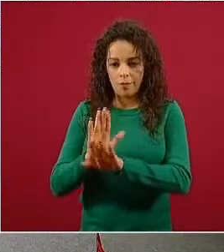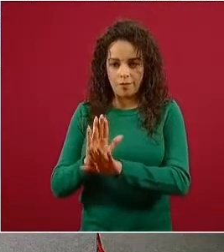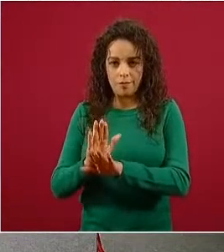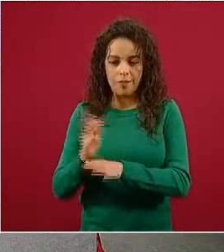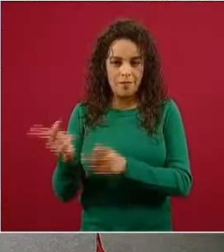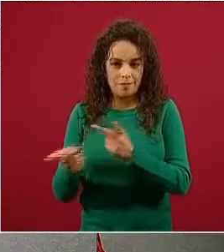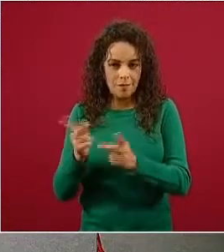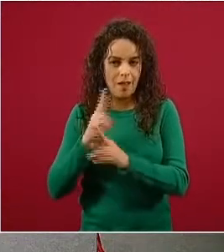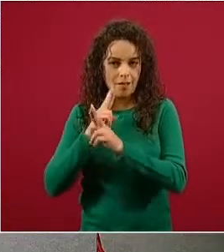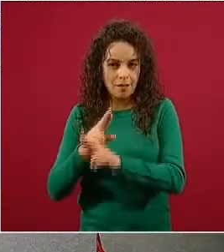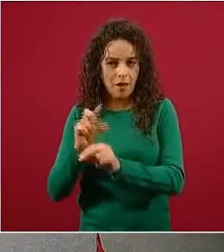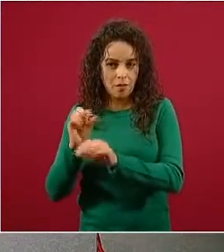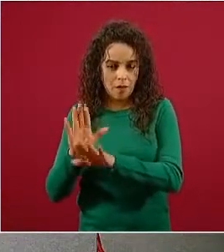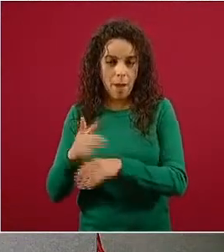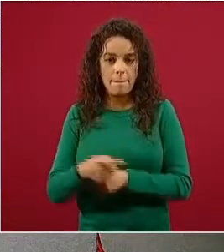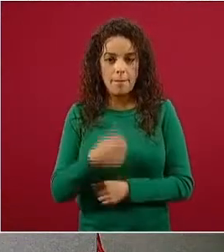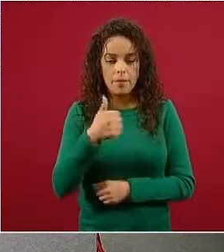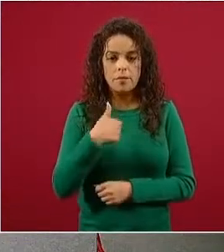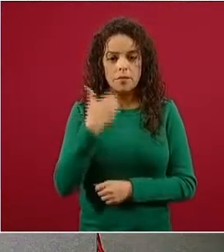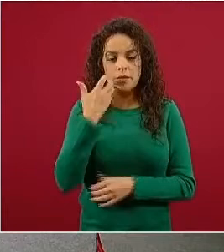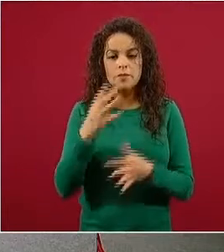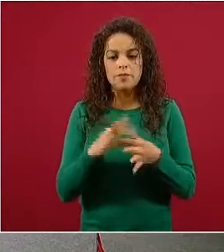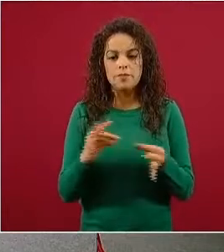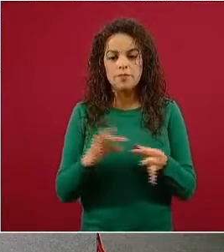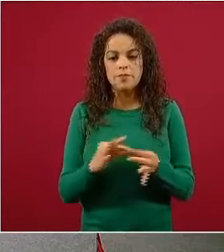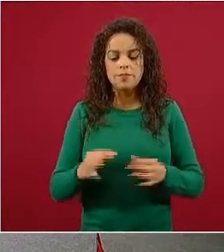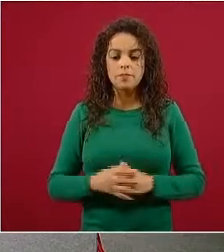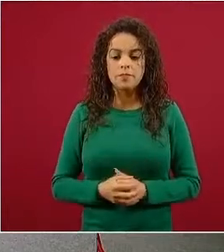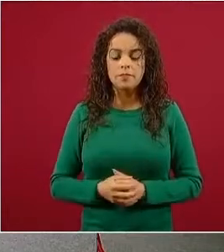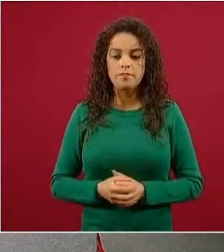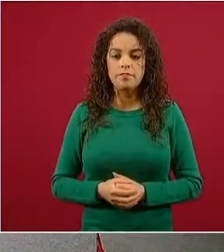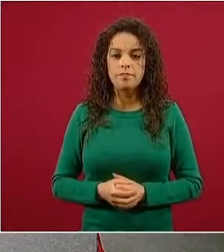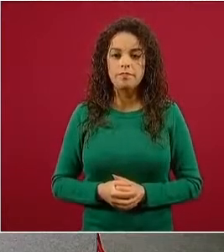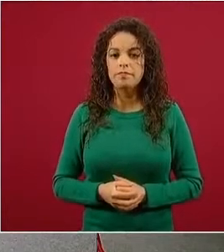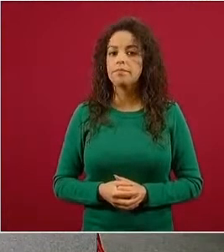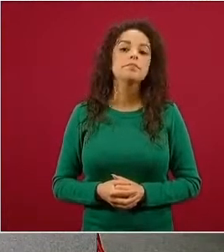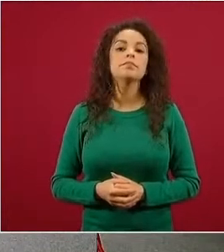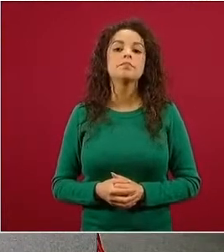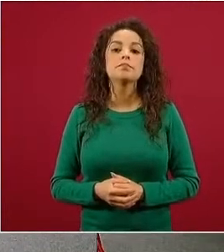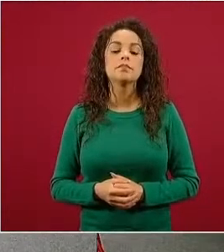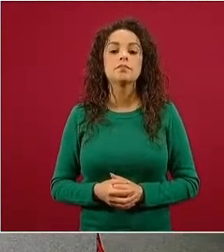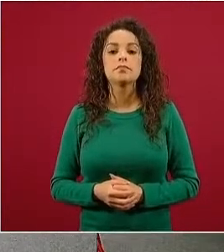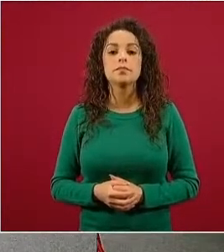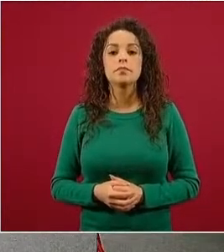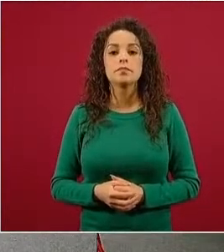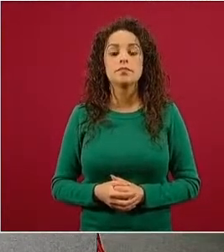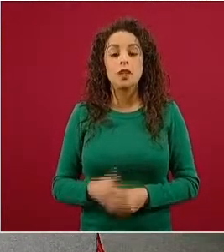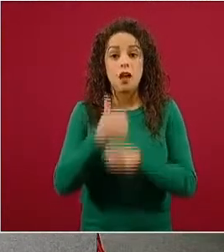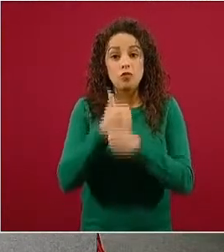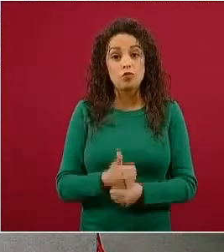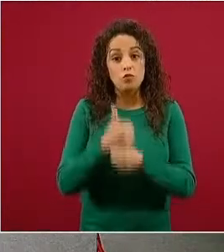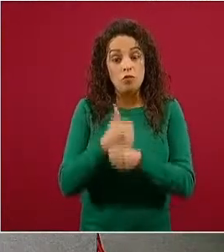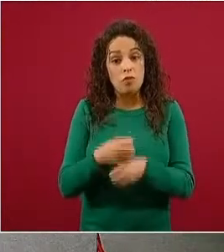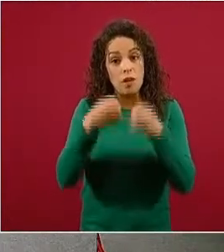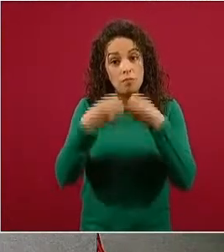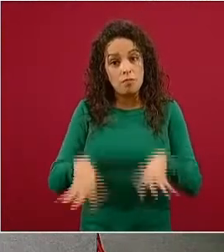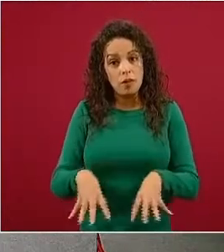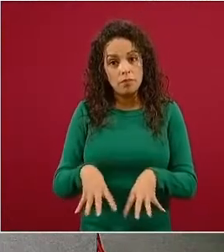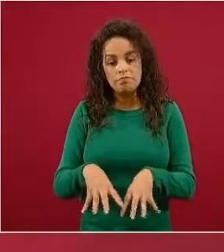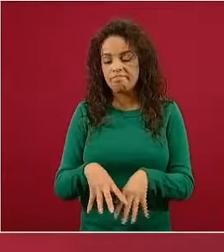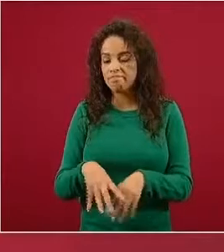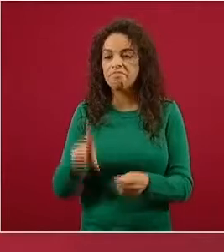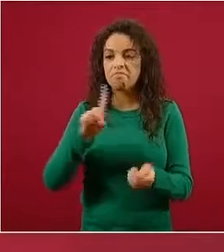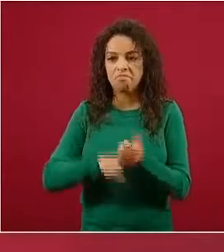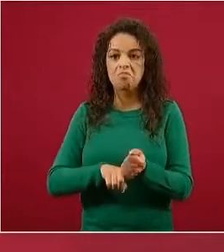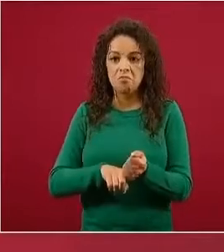que si esto no empezamos a ver que hay señales de alarma, que sí se necesita y que se necesita pedir ayuda, siempre está la